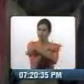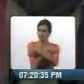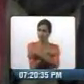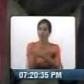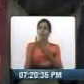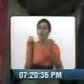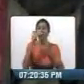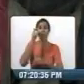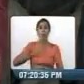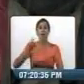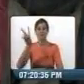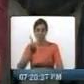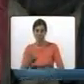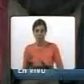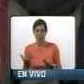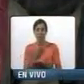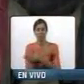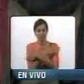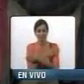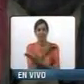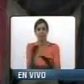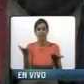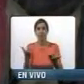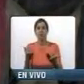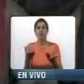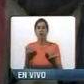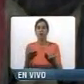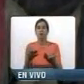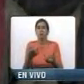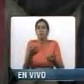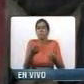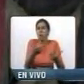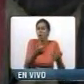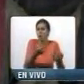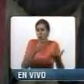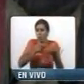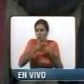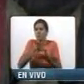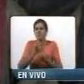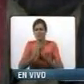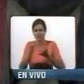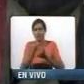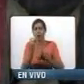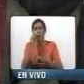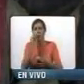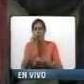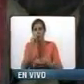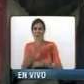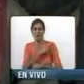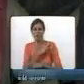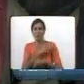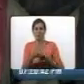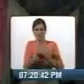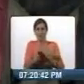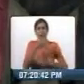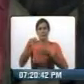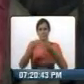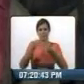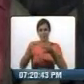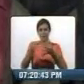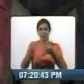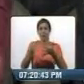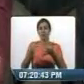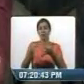pueblo de Venezuela. Hechos aislados que ya explicó el señor Comandante Estratégico Operacional, Mayor General Wilmer